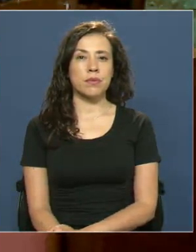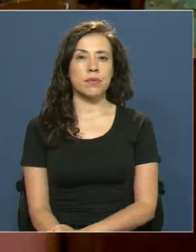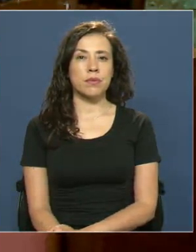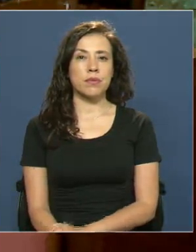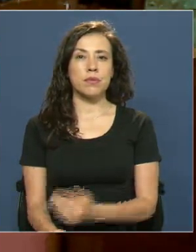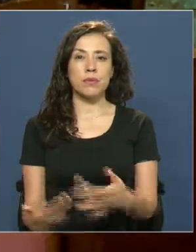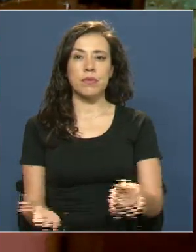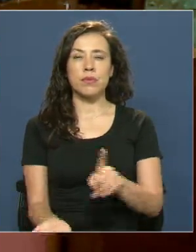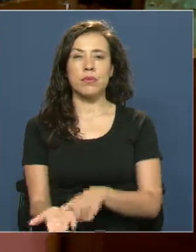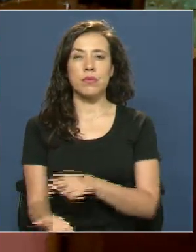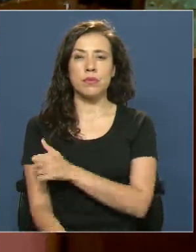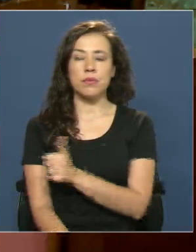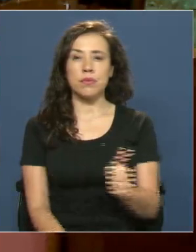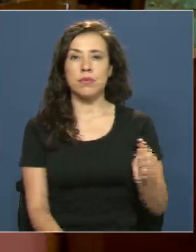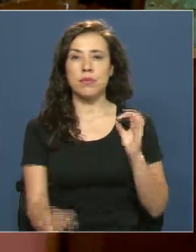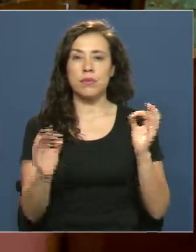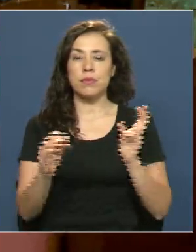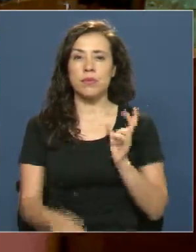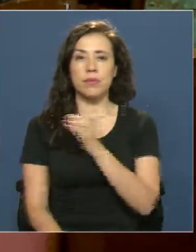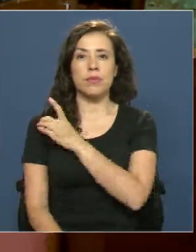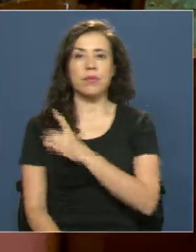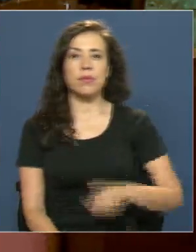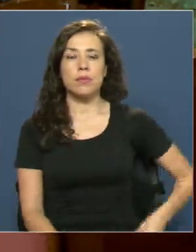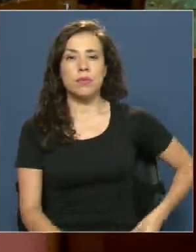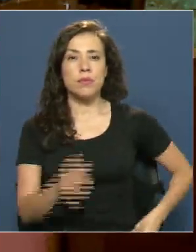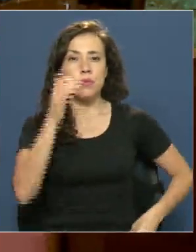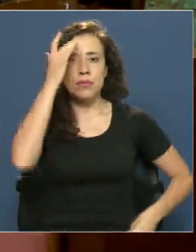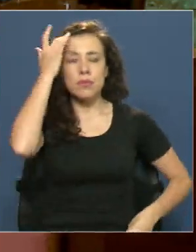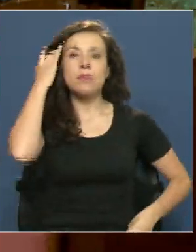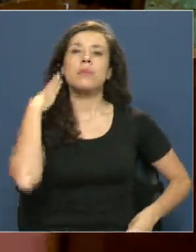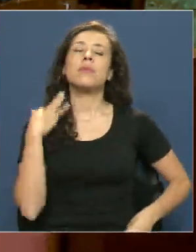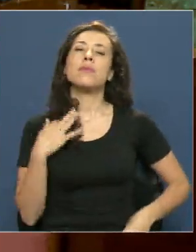¿Han votado todas las señoras y señores diputados?